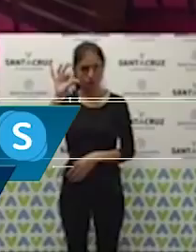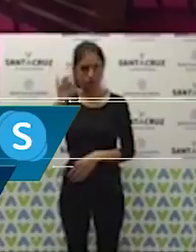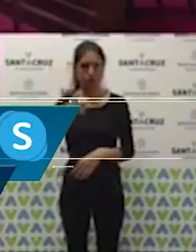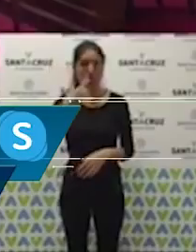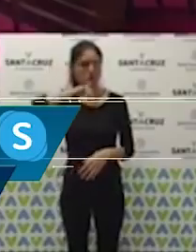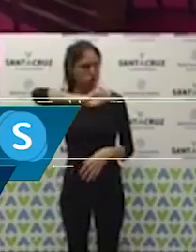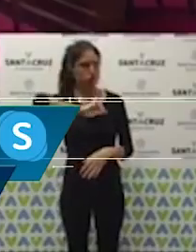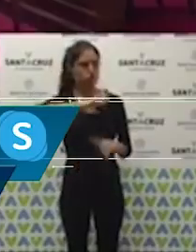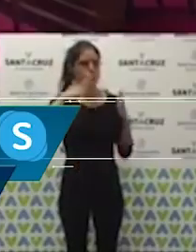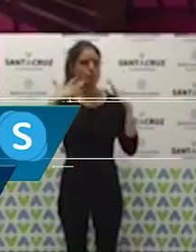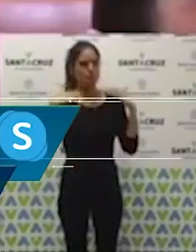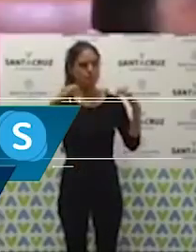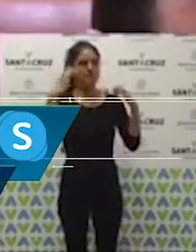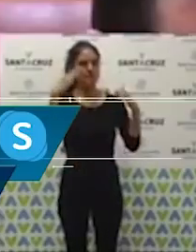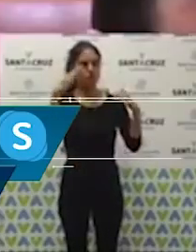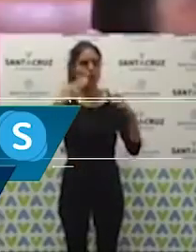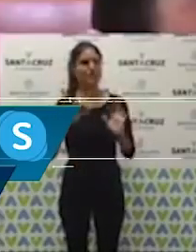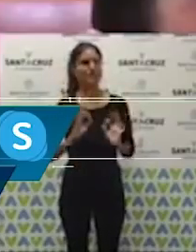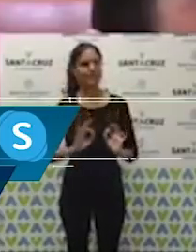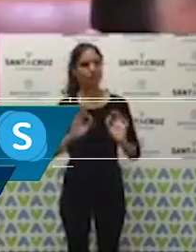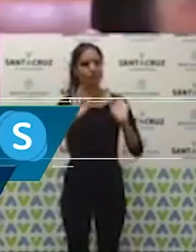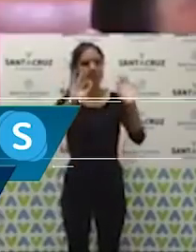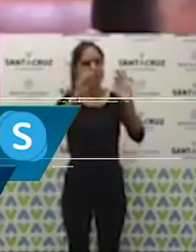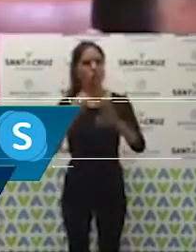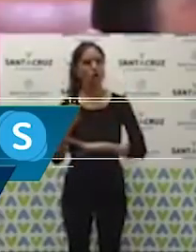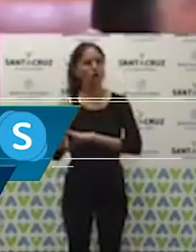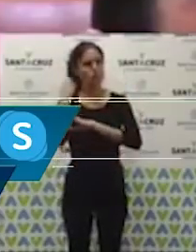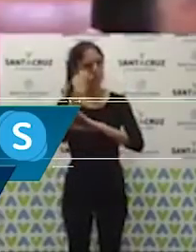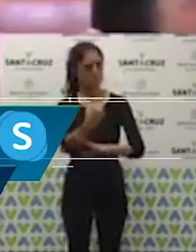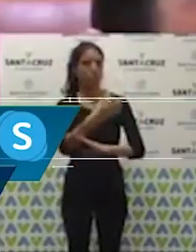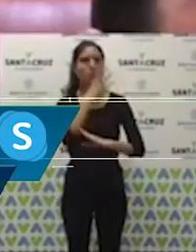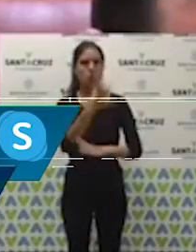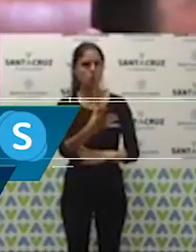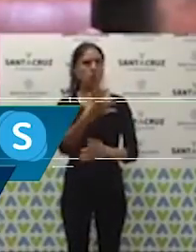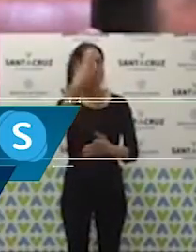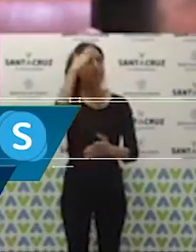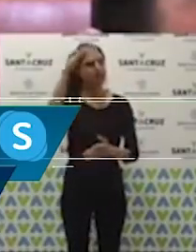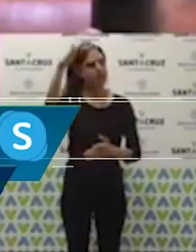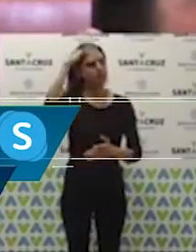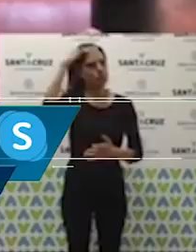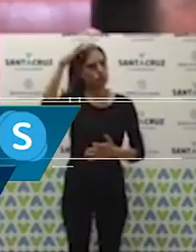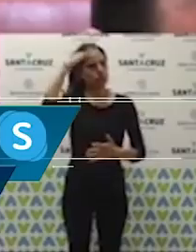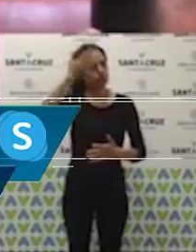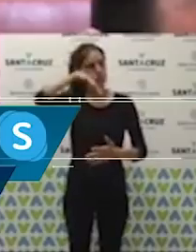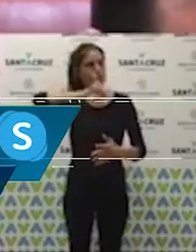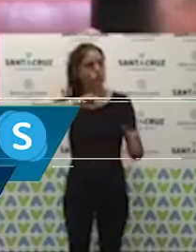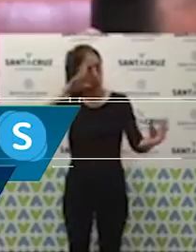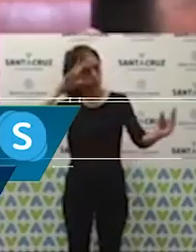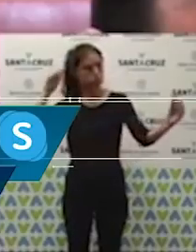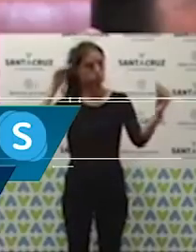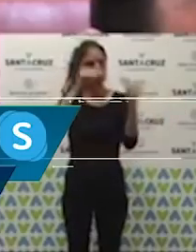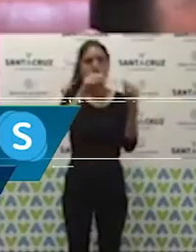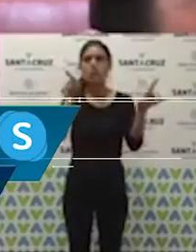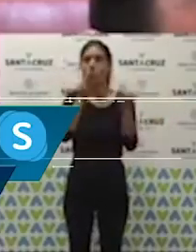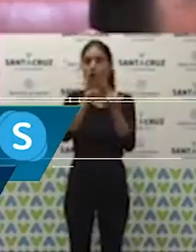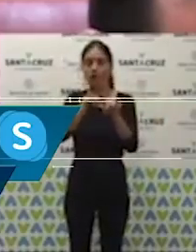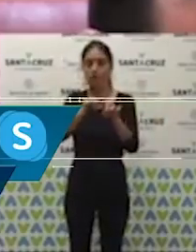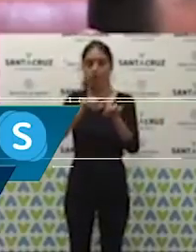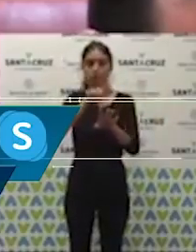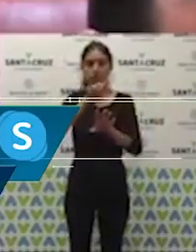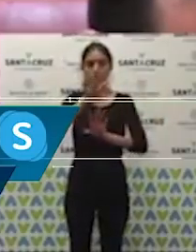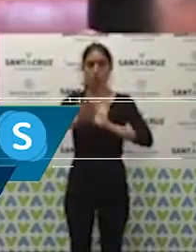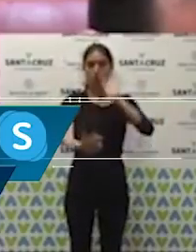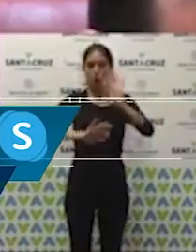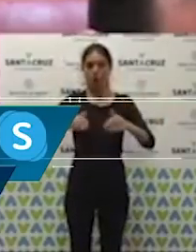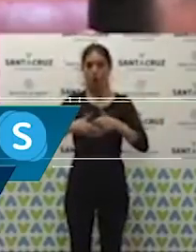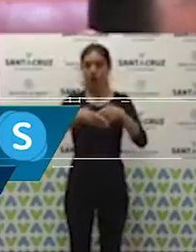hablaba incluso de que, bueno, de que Ciudadanos estaba intentando todo lo posible, de que Enrique Arriaga, que es vicepresidente del partido